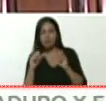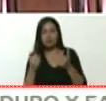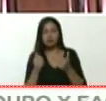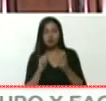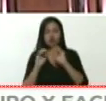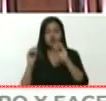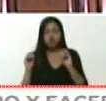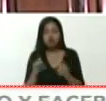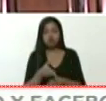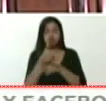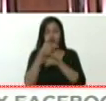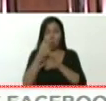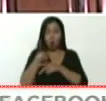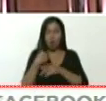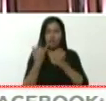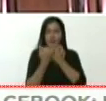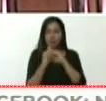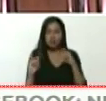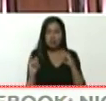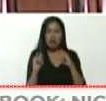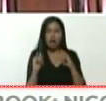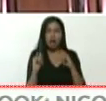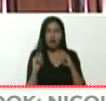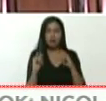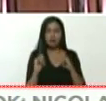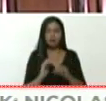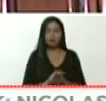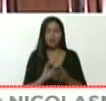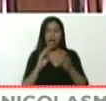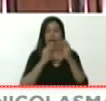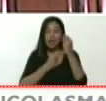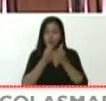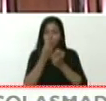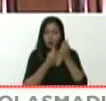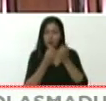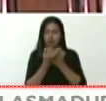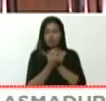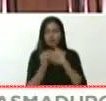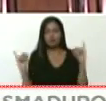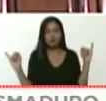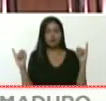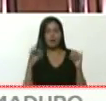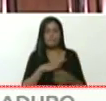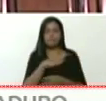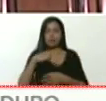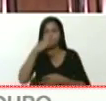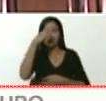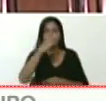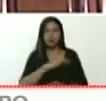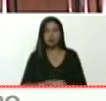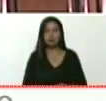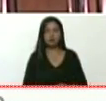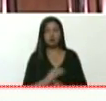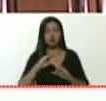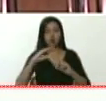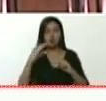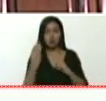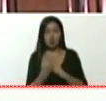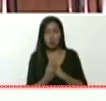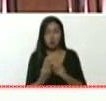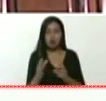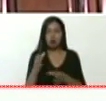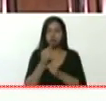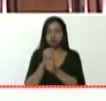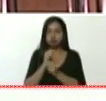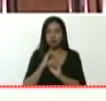las armas, hoy la independencia es económica, espiritual, cultural,